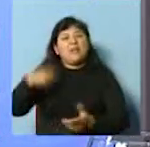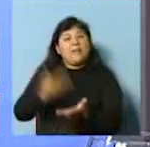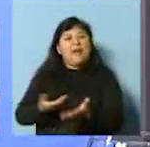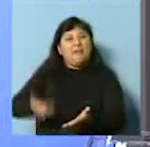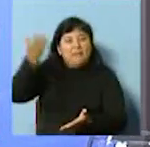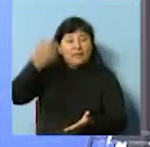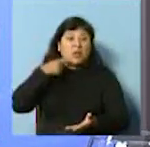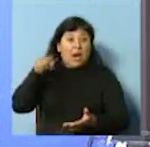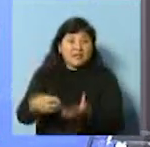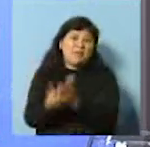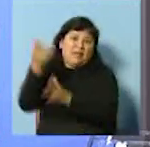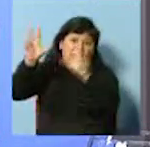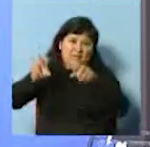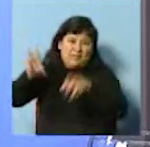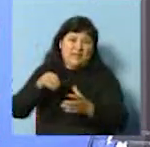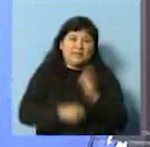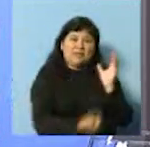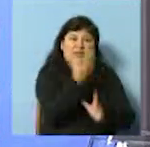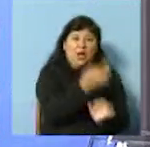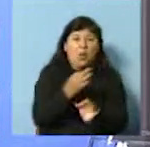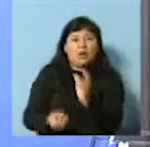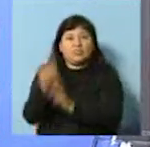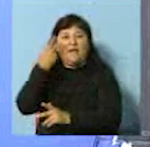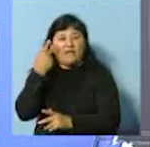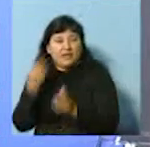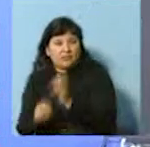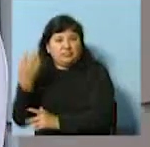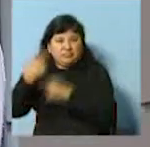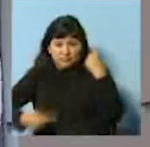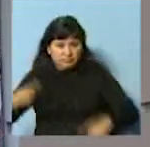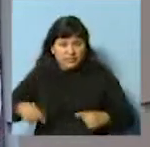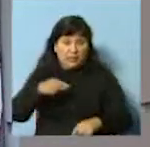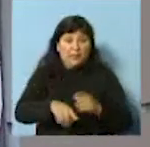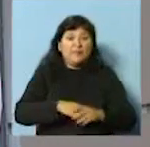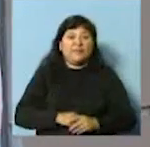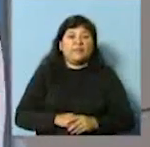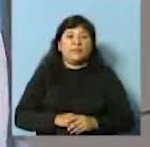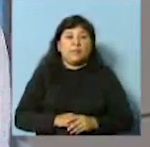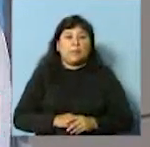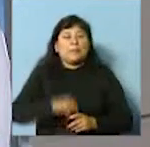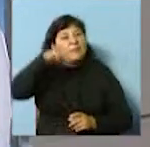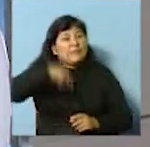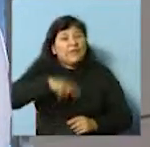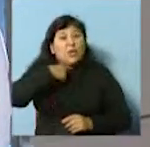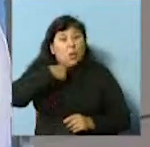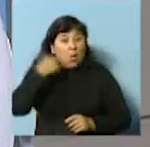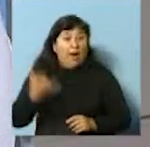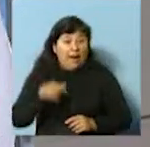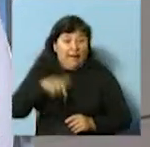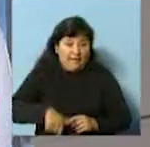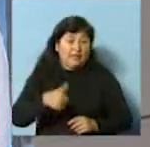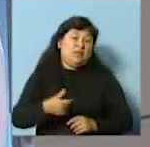crear una fuente de trabajo en este momento he tiene tantos terratenientes